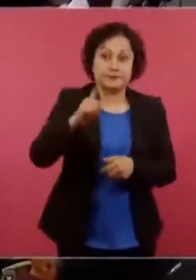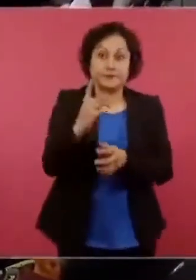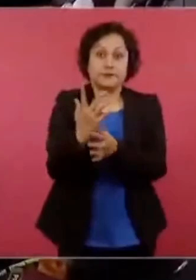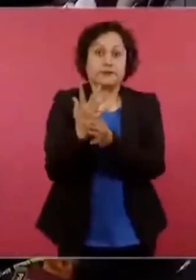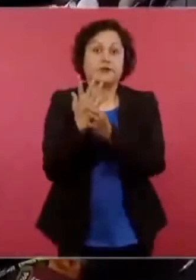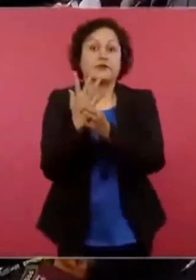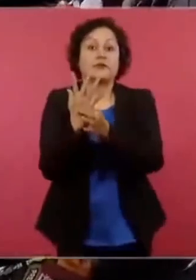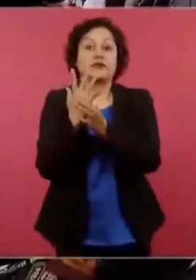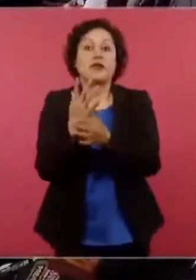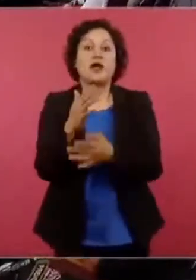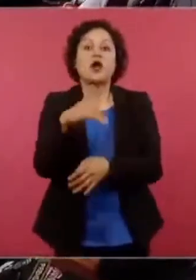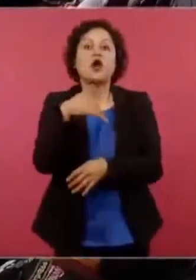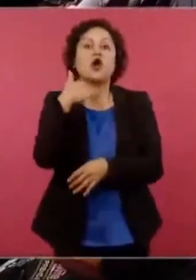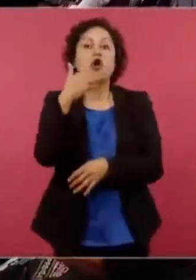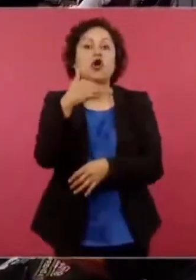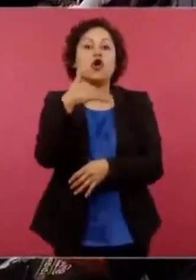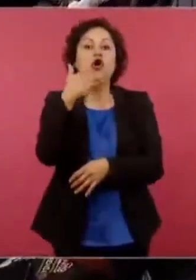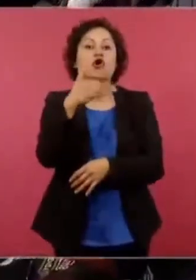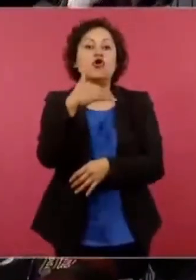no los cachen.